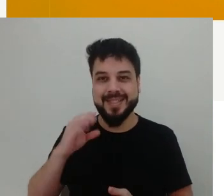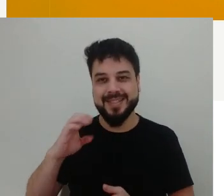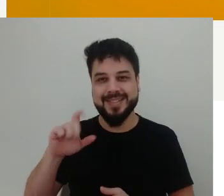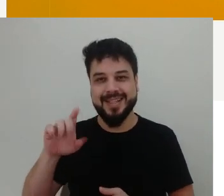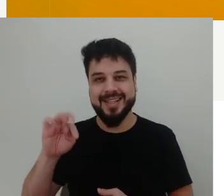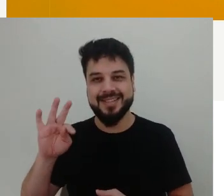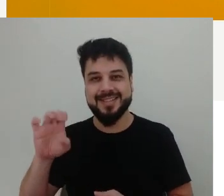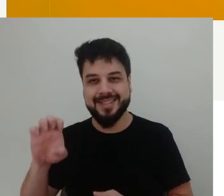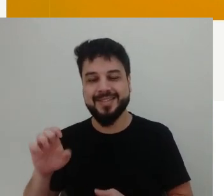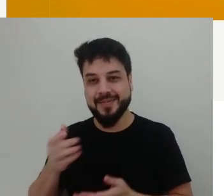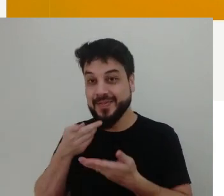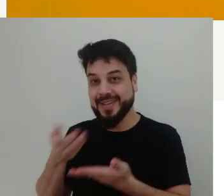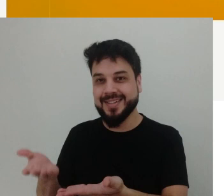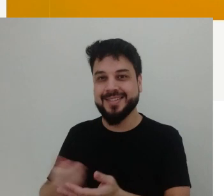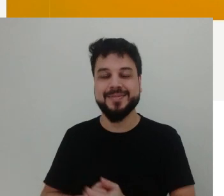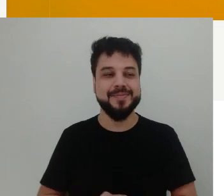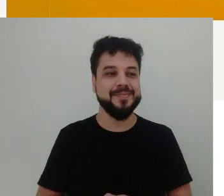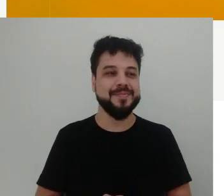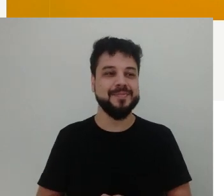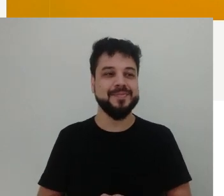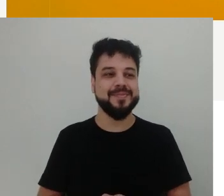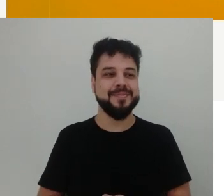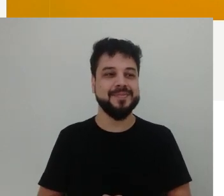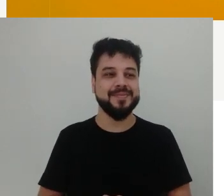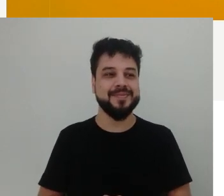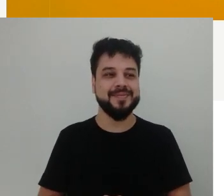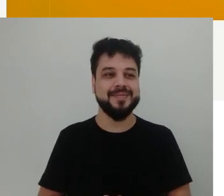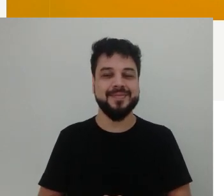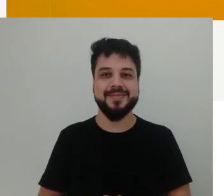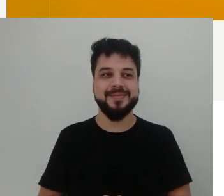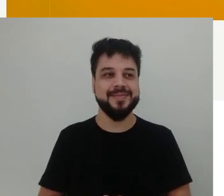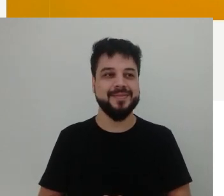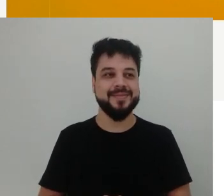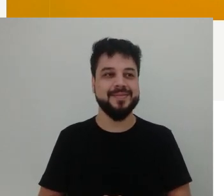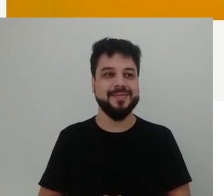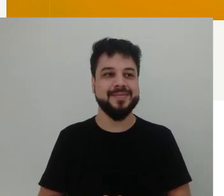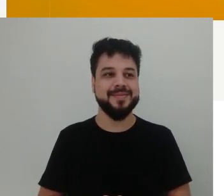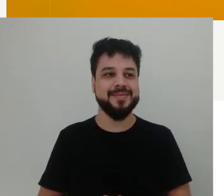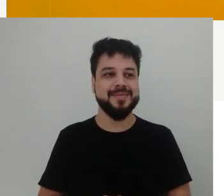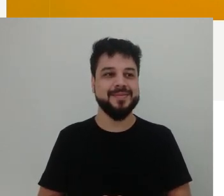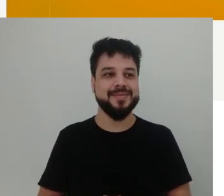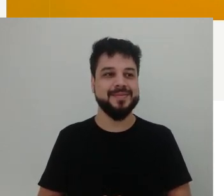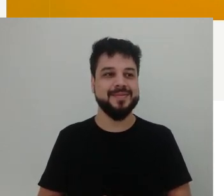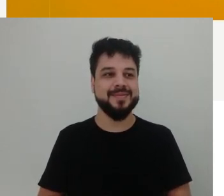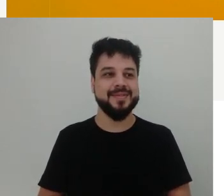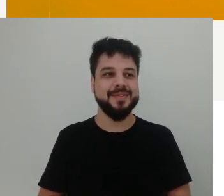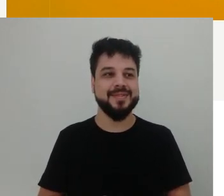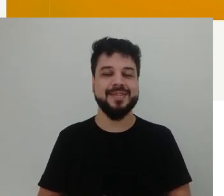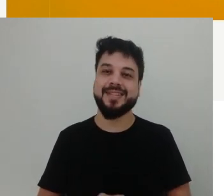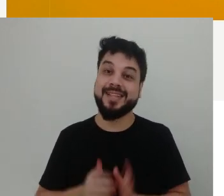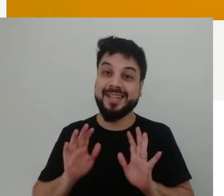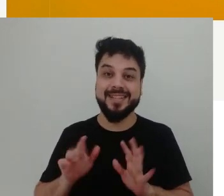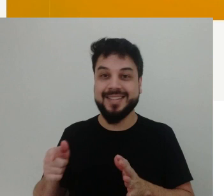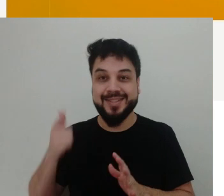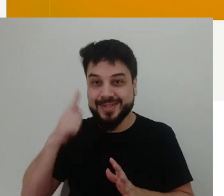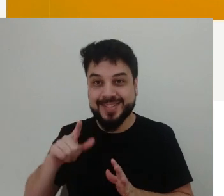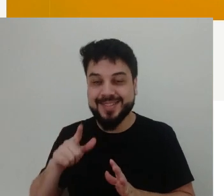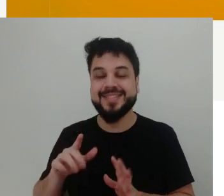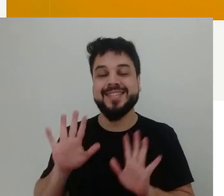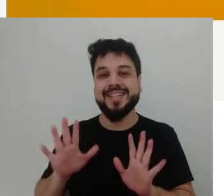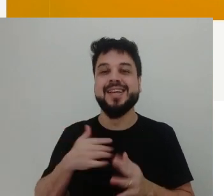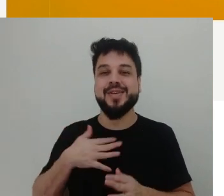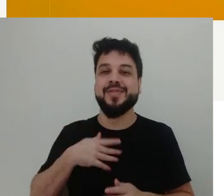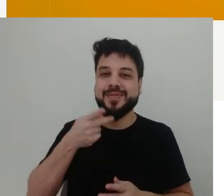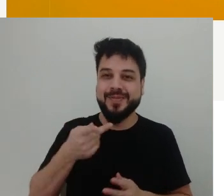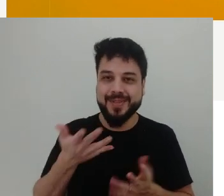estar pronto. Prometo estar en la UNILA en el 2021 o 22, cuando sea el Congreso